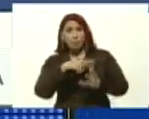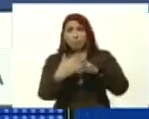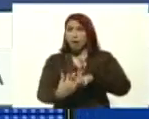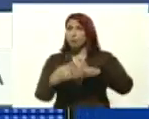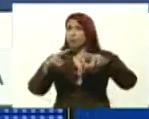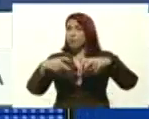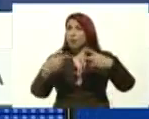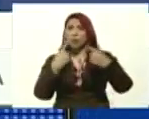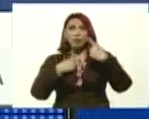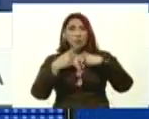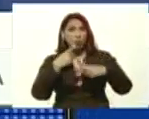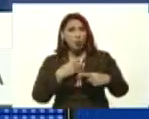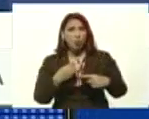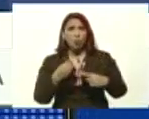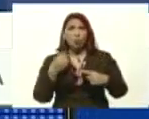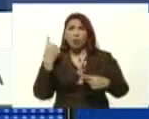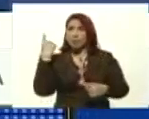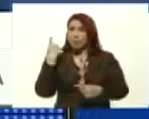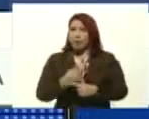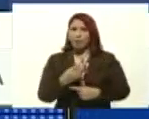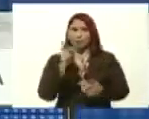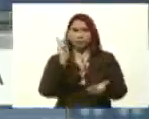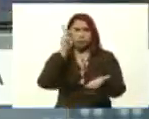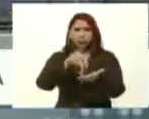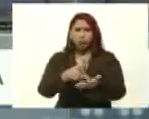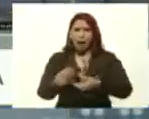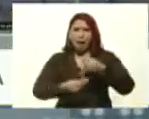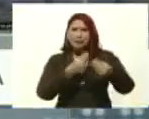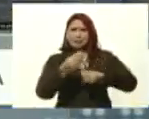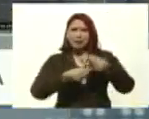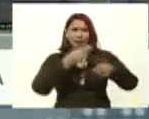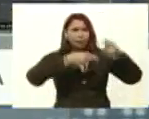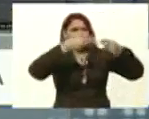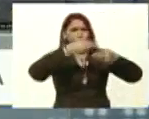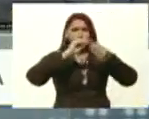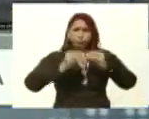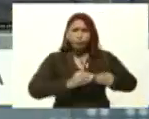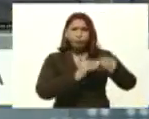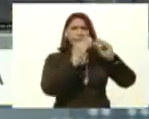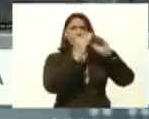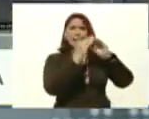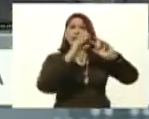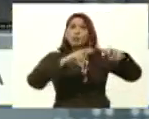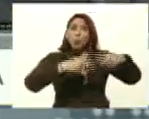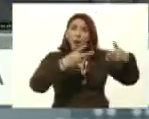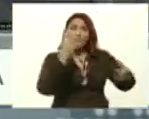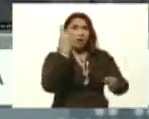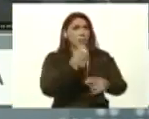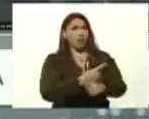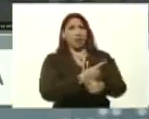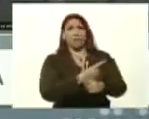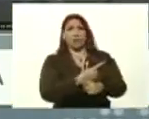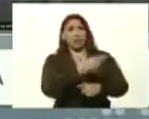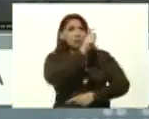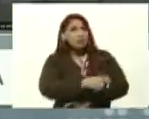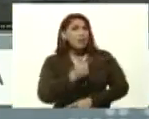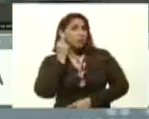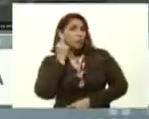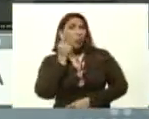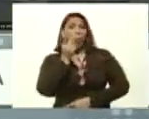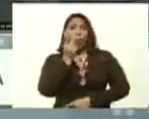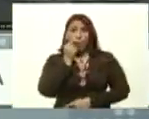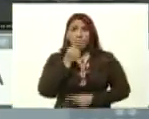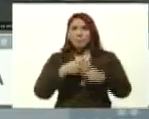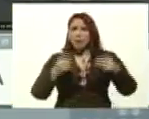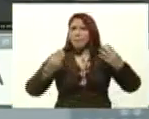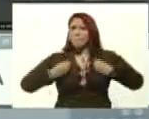Barrio Tricolor, como ha llegado, y hacerle su casa de nuevo, su casa nueva a esa señora, a ese señor, para